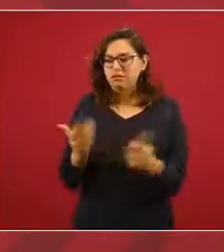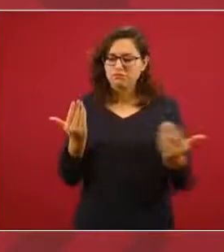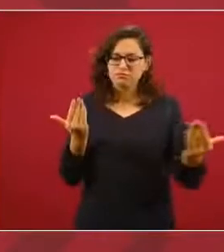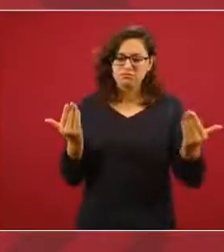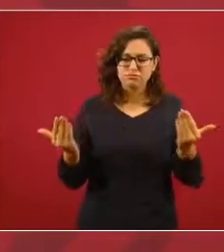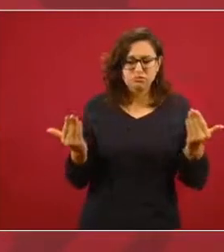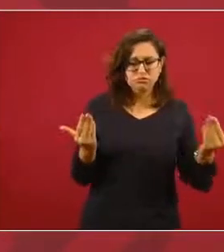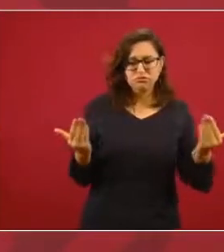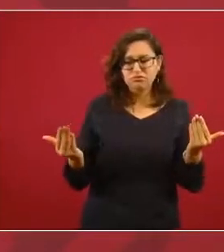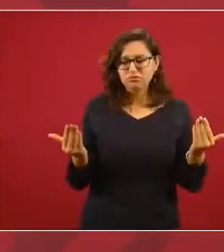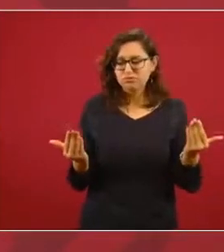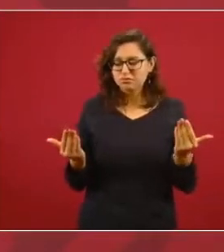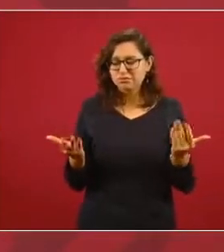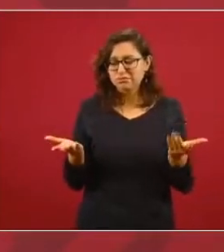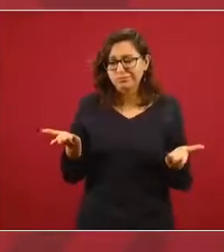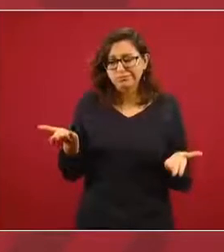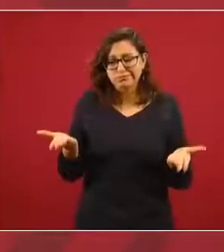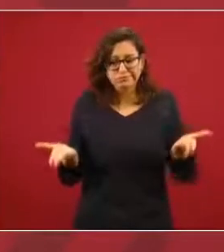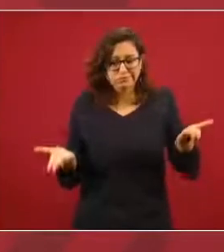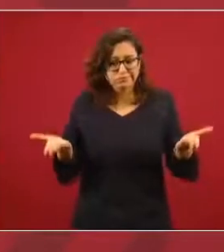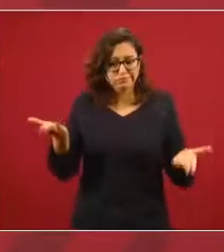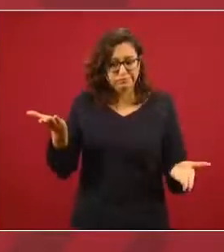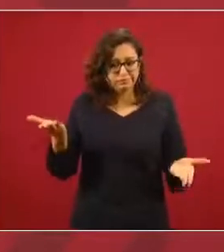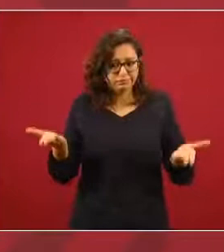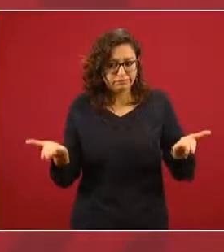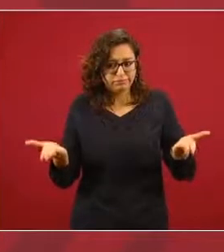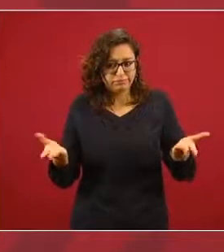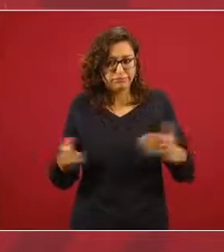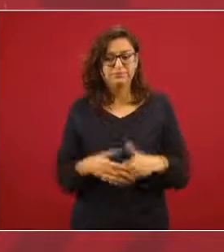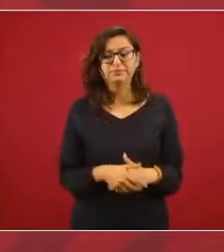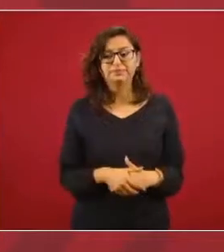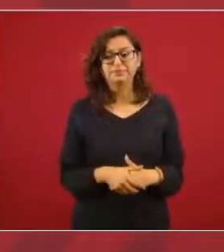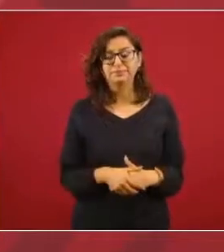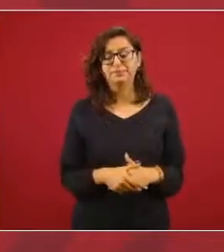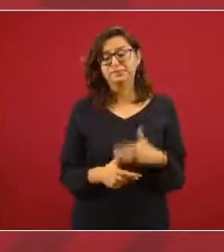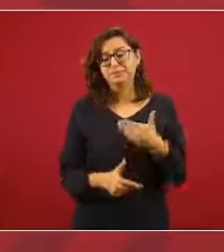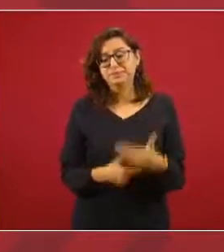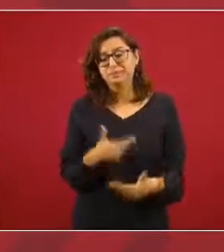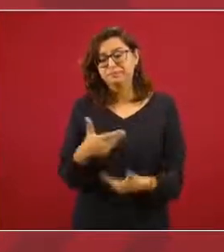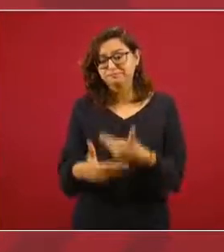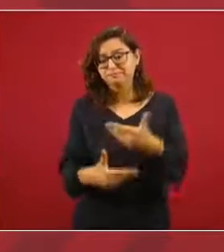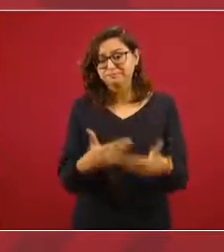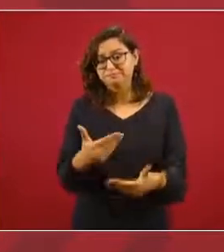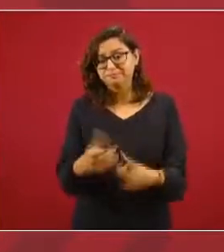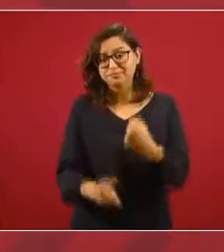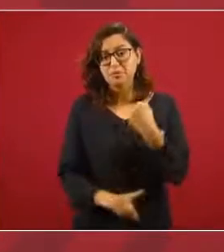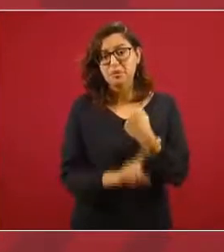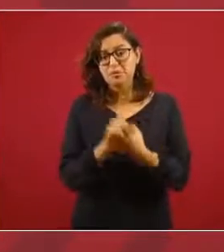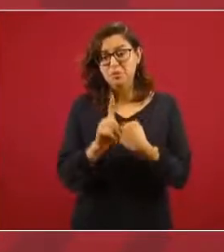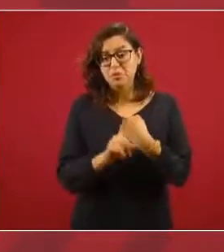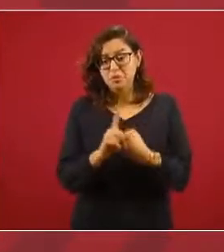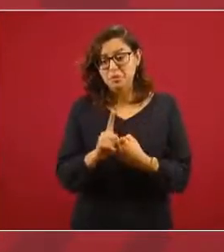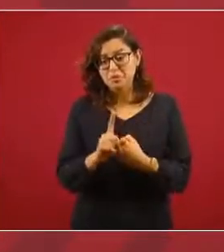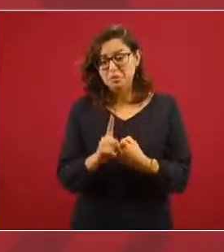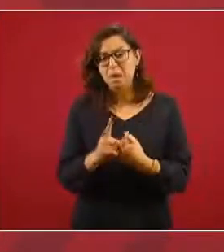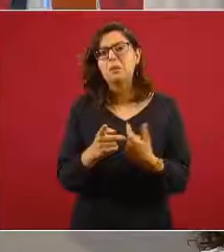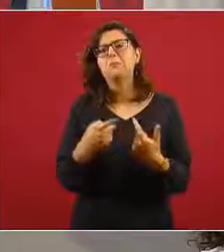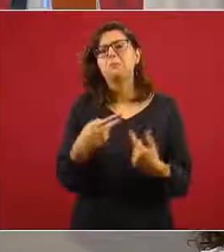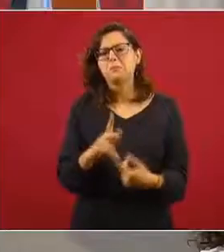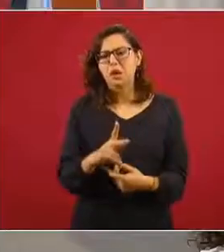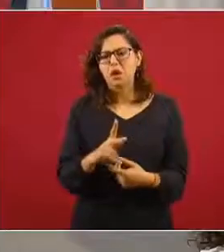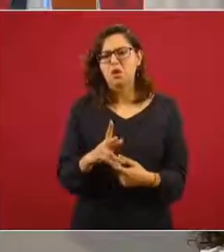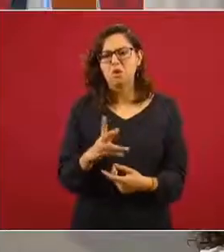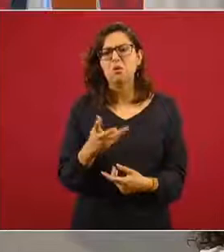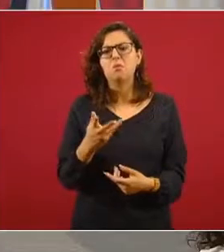estos dos elementos. Las consecuencias siempre tienen una parte muy positiva que solo se